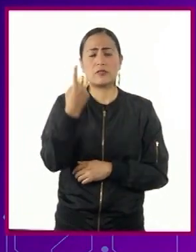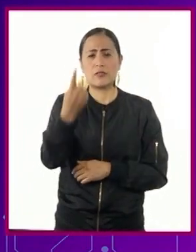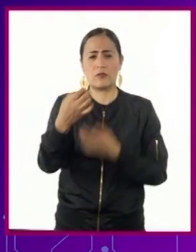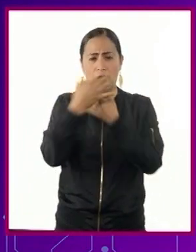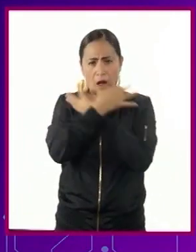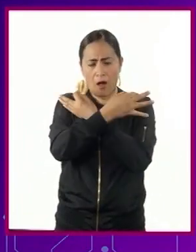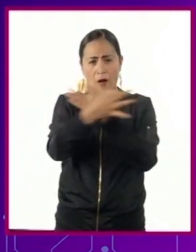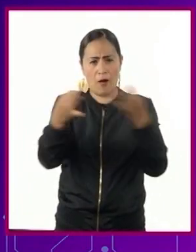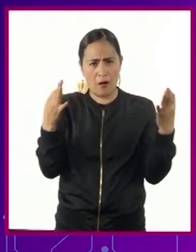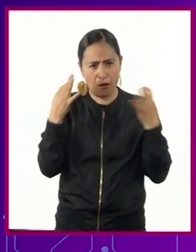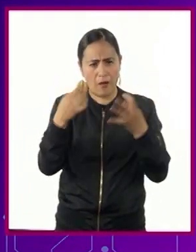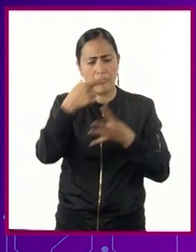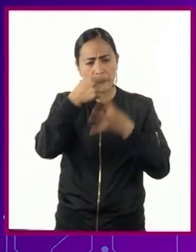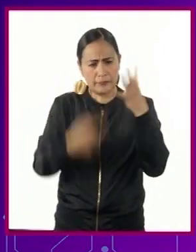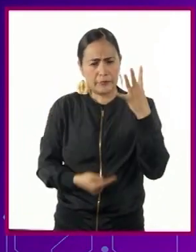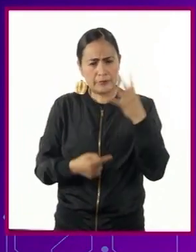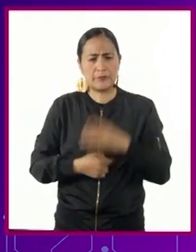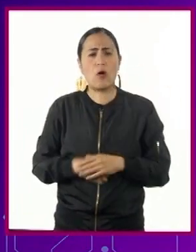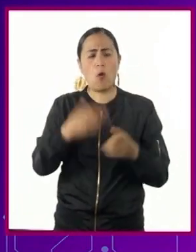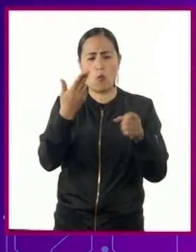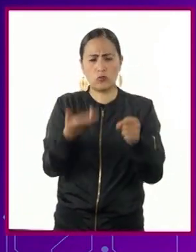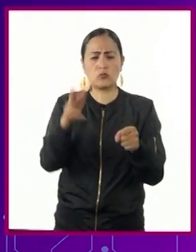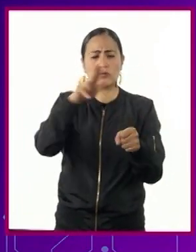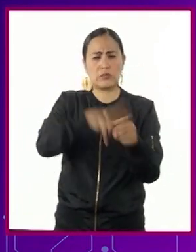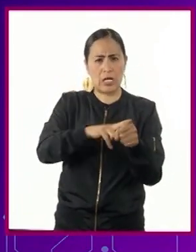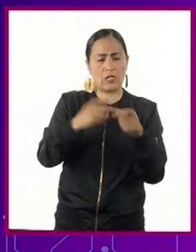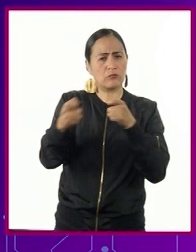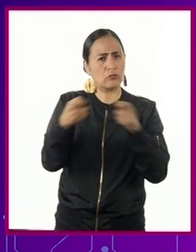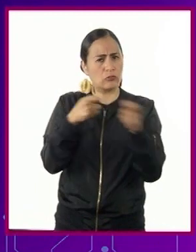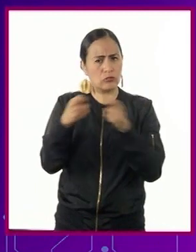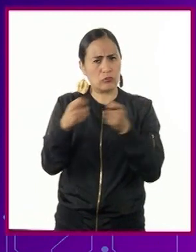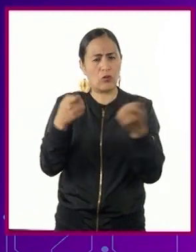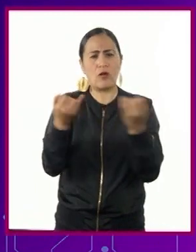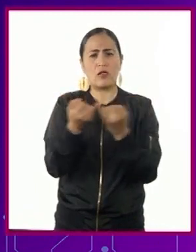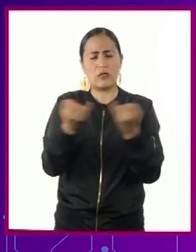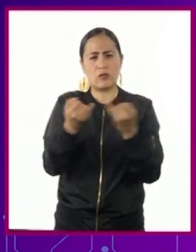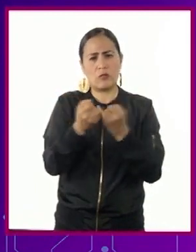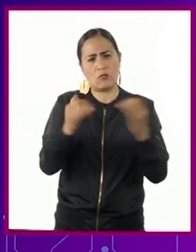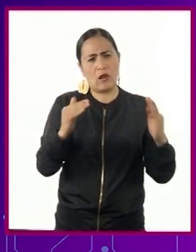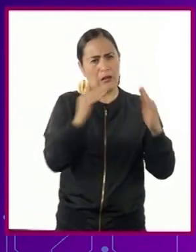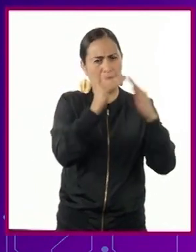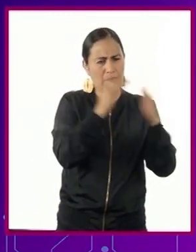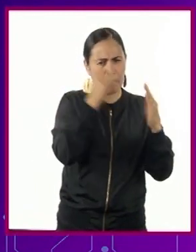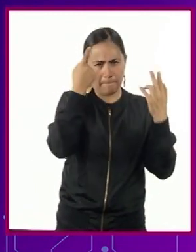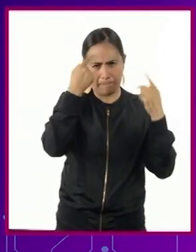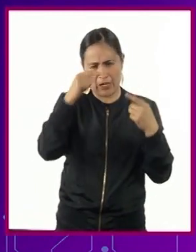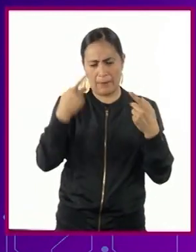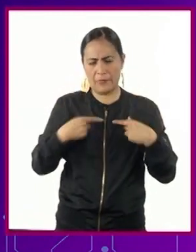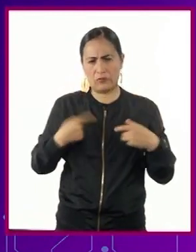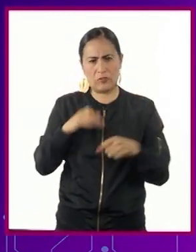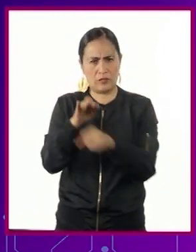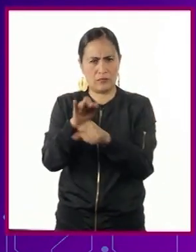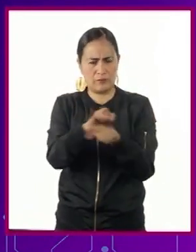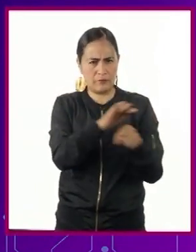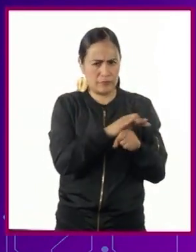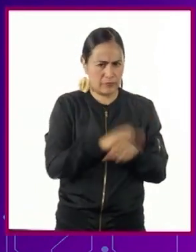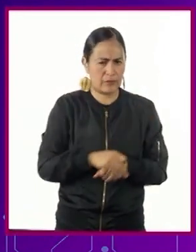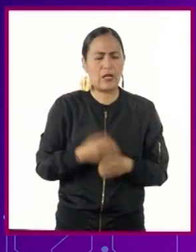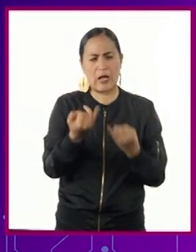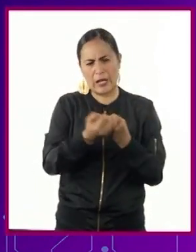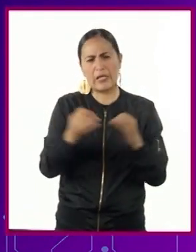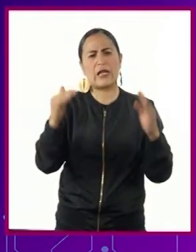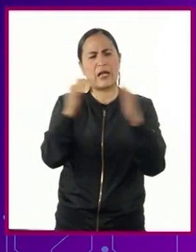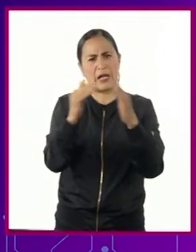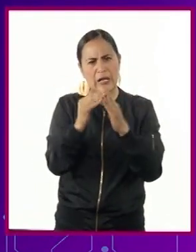el decreto sobre la secularización de hospitales y establecimientos de beneficencia, con objeto de administrar las casas e